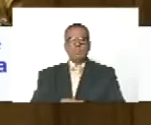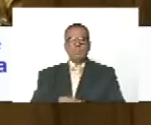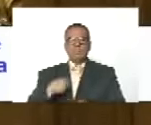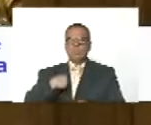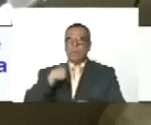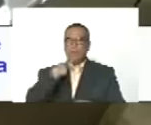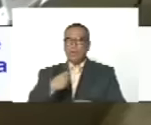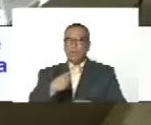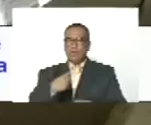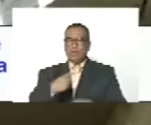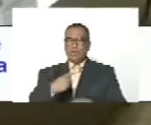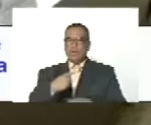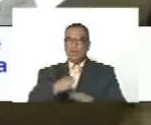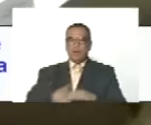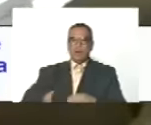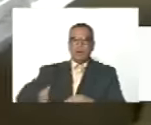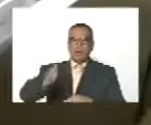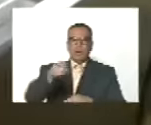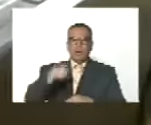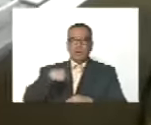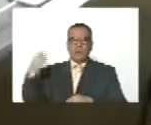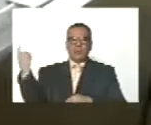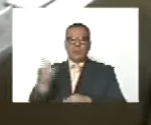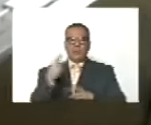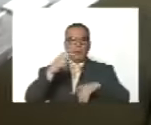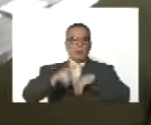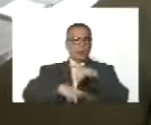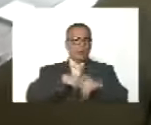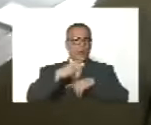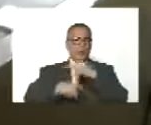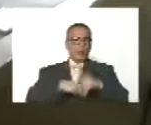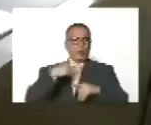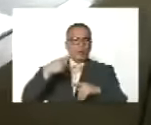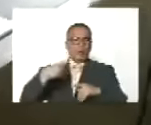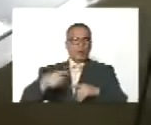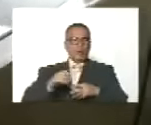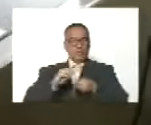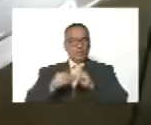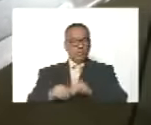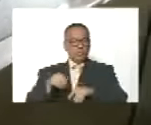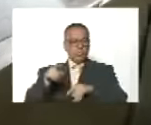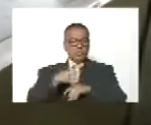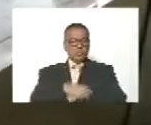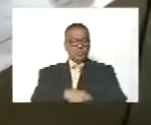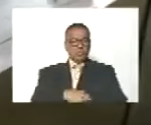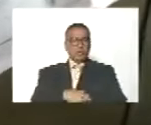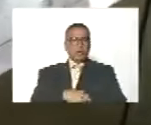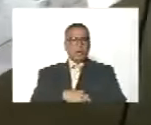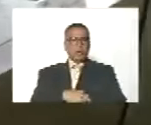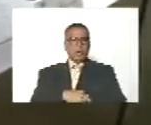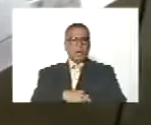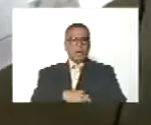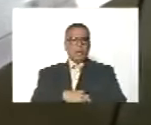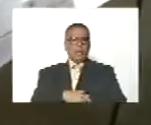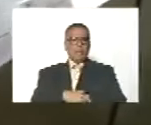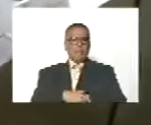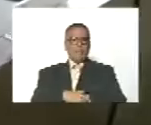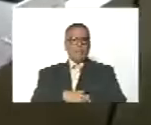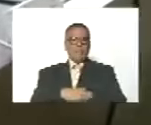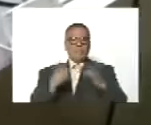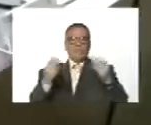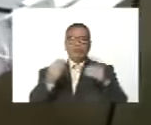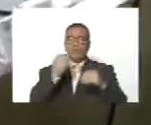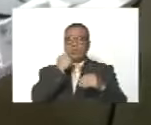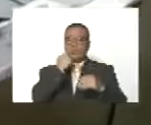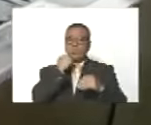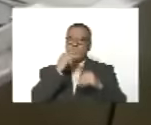digamos, aspecto colateral viene un proceso de derechización y muy